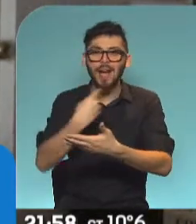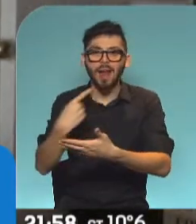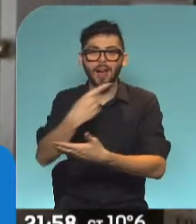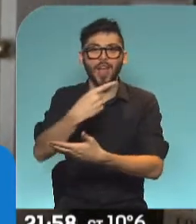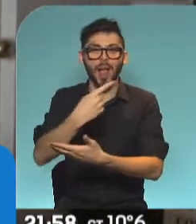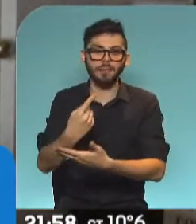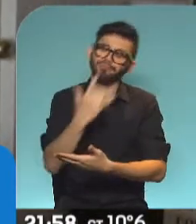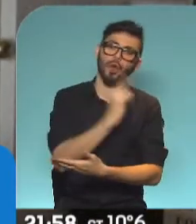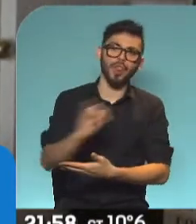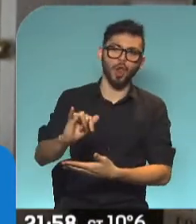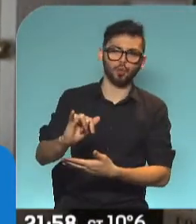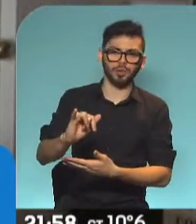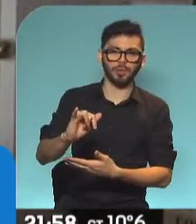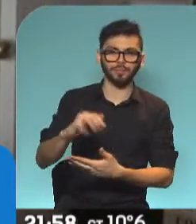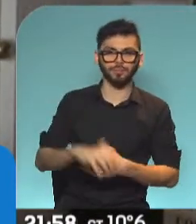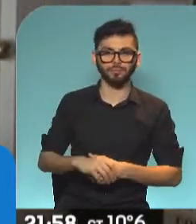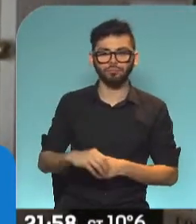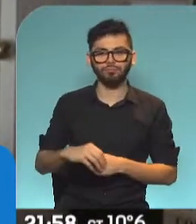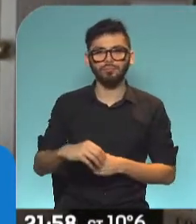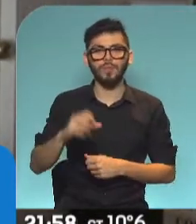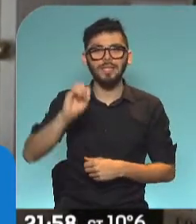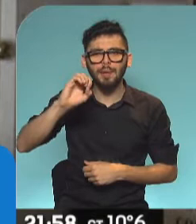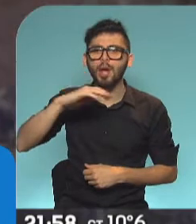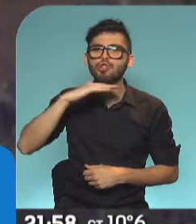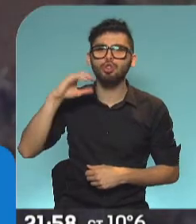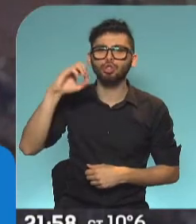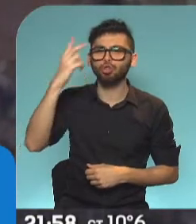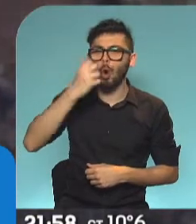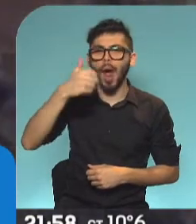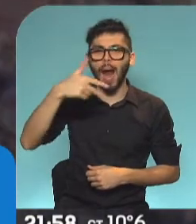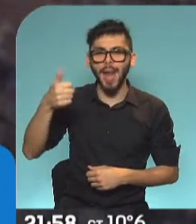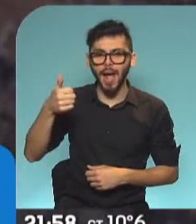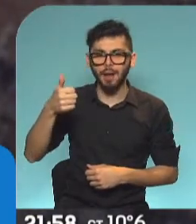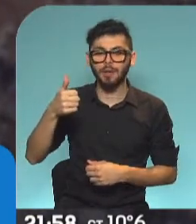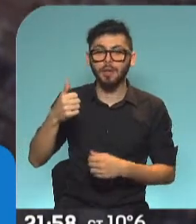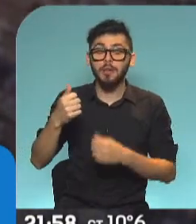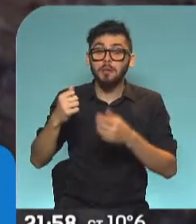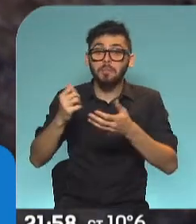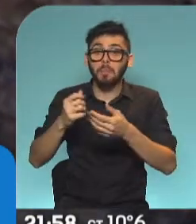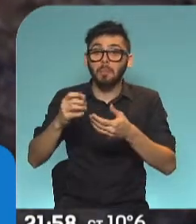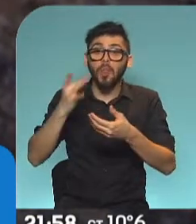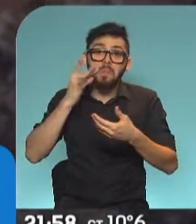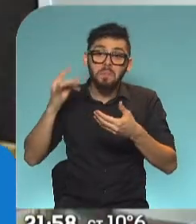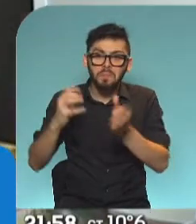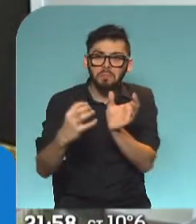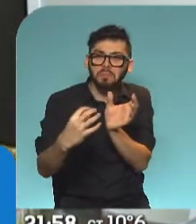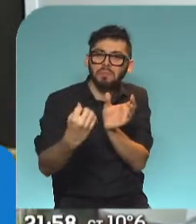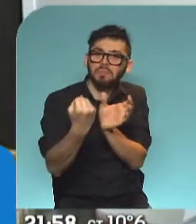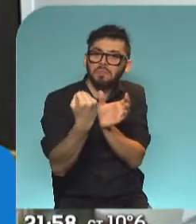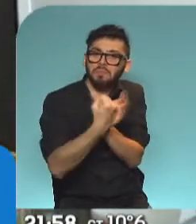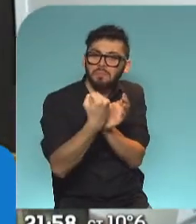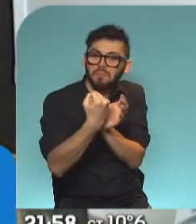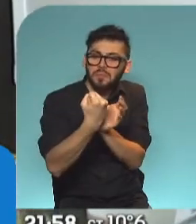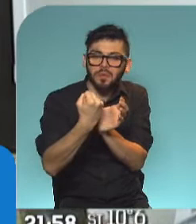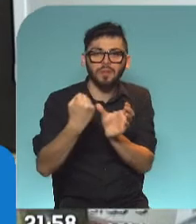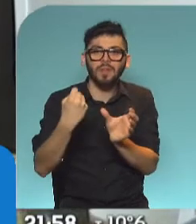Se llama Joana Agurto y le puso a su producto de dulces el nombre del actor con una letra cambiada. Las redes